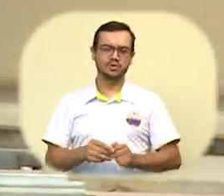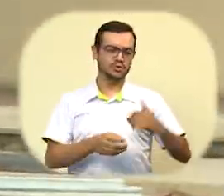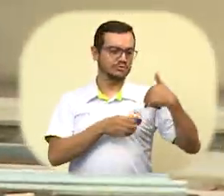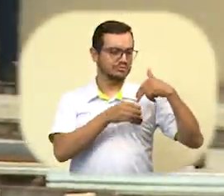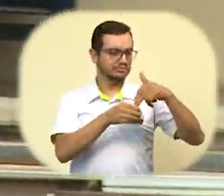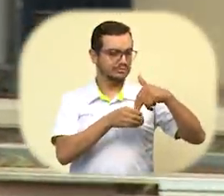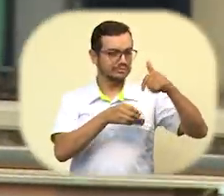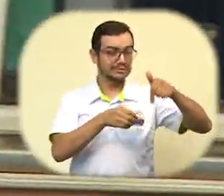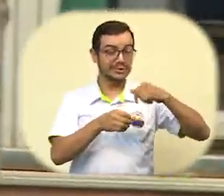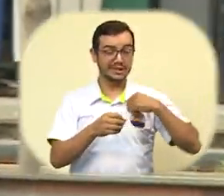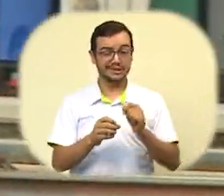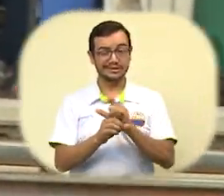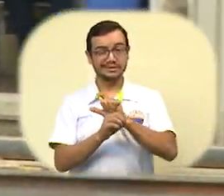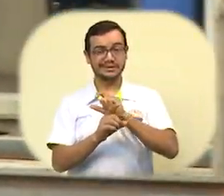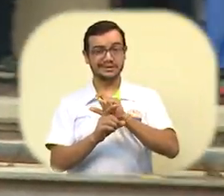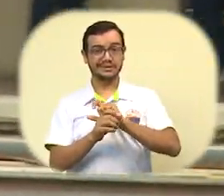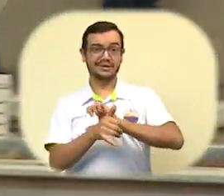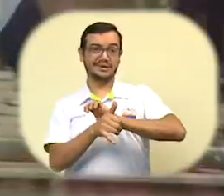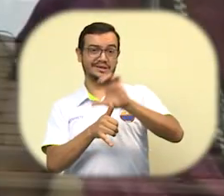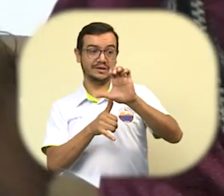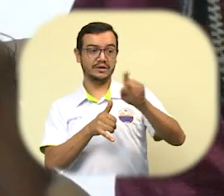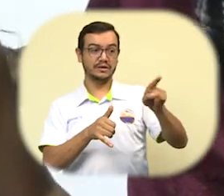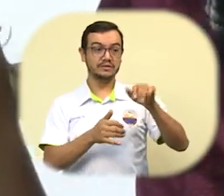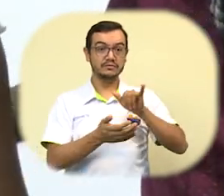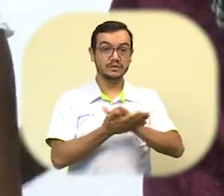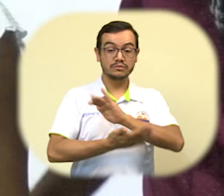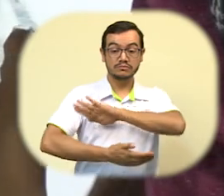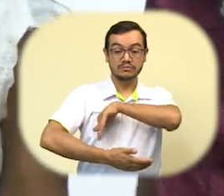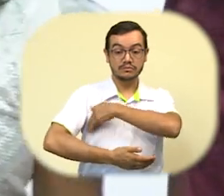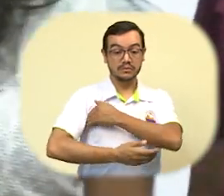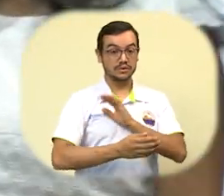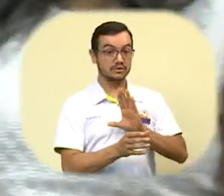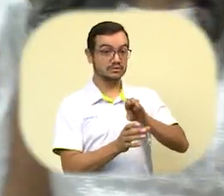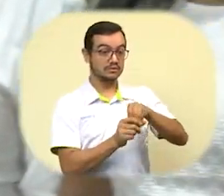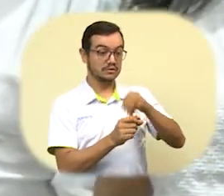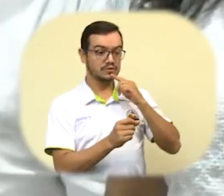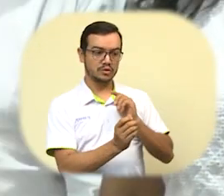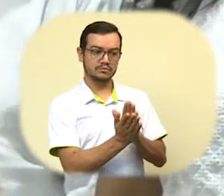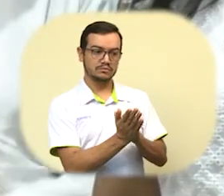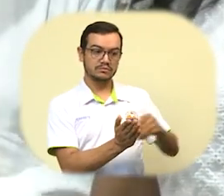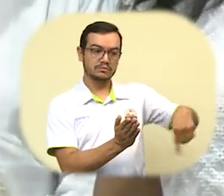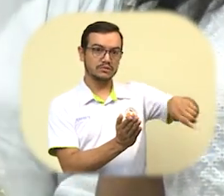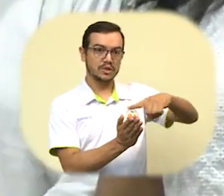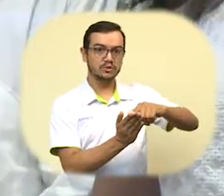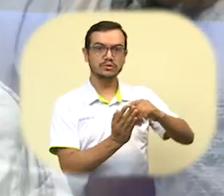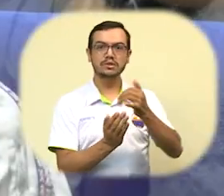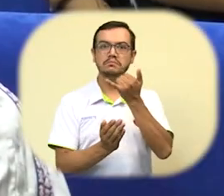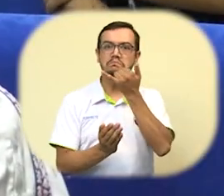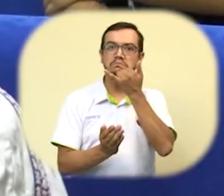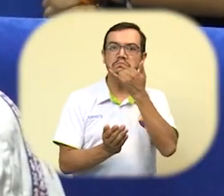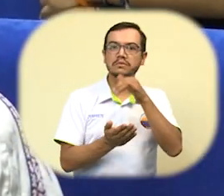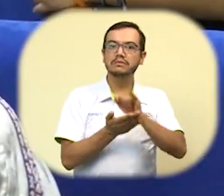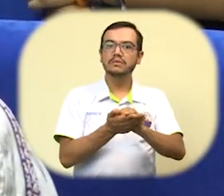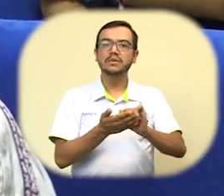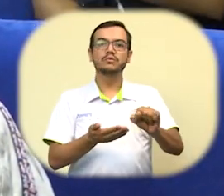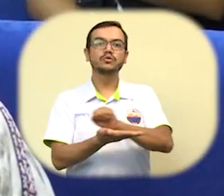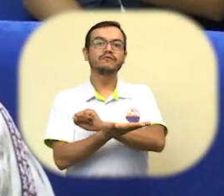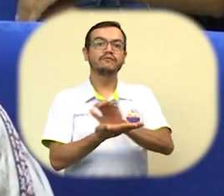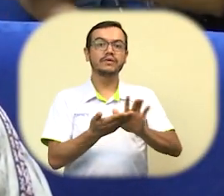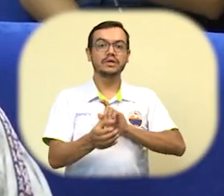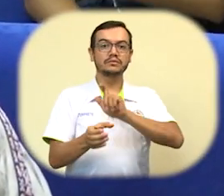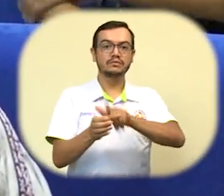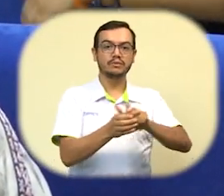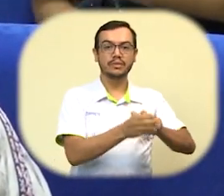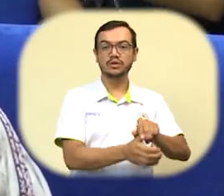etnias indígenas del Caribe, reconocidas por el Ministerio del Interior, se verán favorecidos con 2 becas cada año para los programas